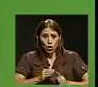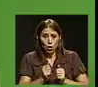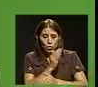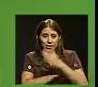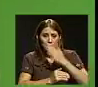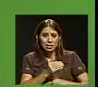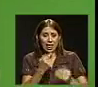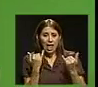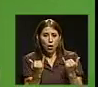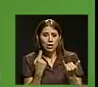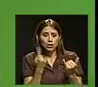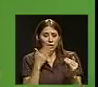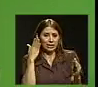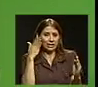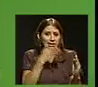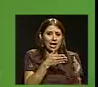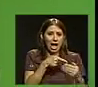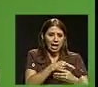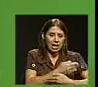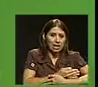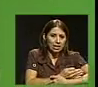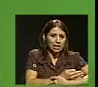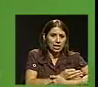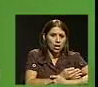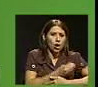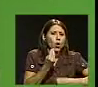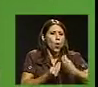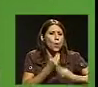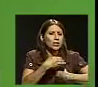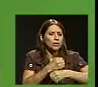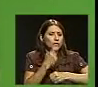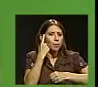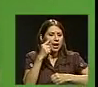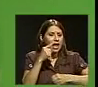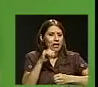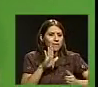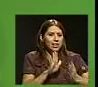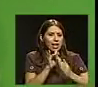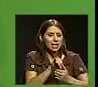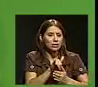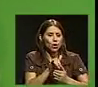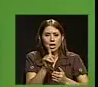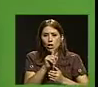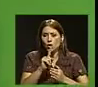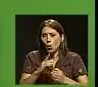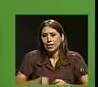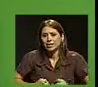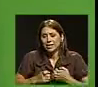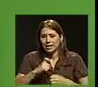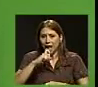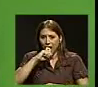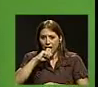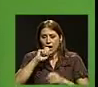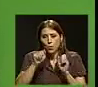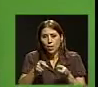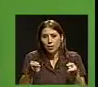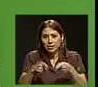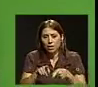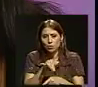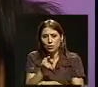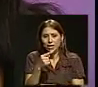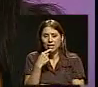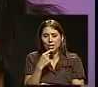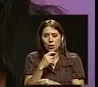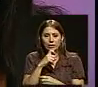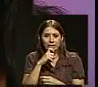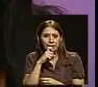¿Cómo hacemos para poder enfrentar eso y que no existan celos, que es algo que se puede dar, como usted lo mencionó?